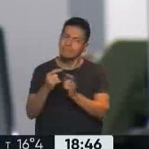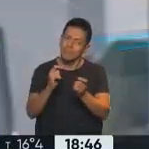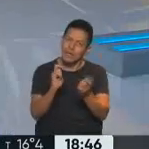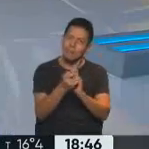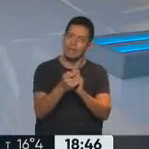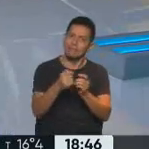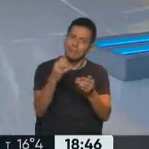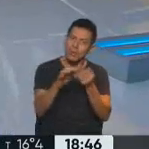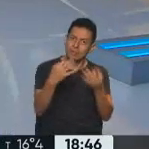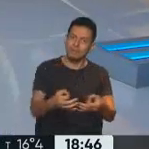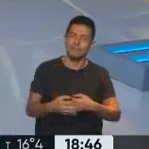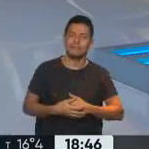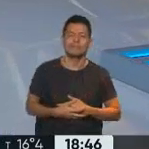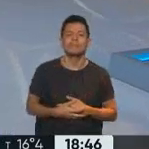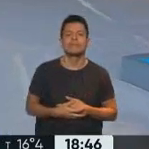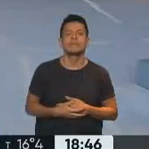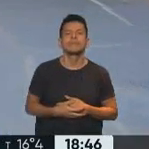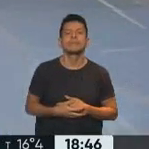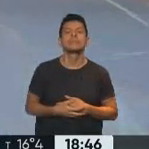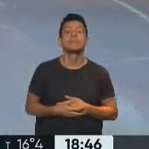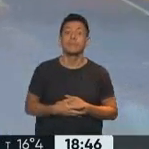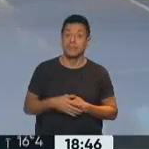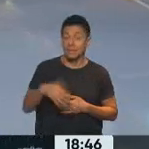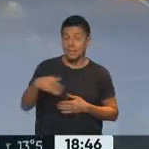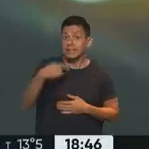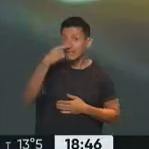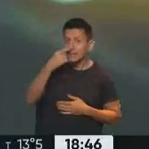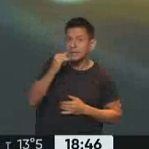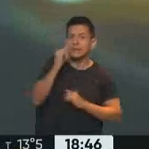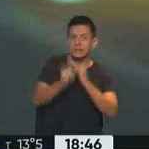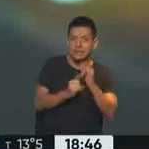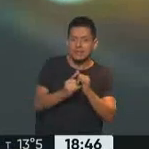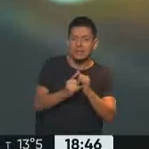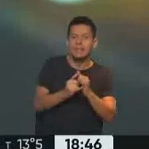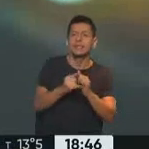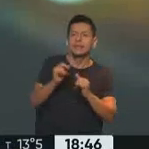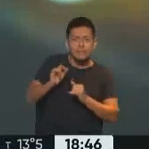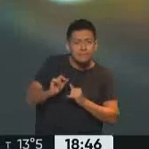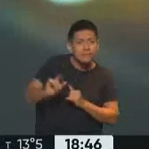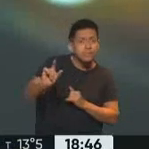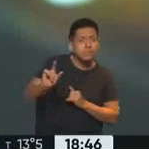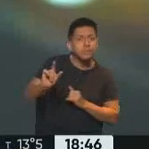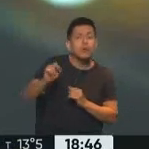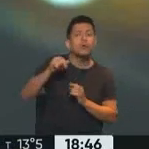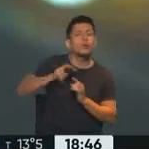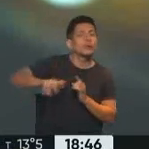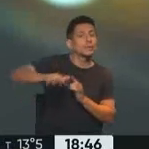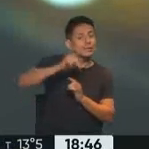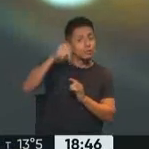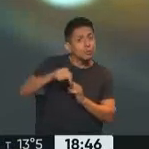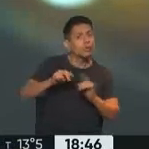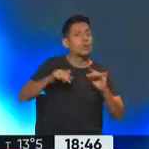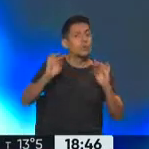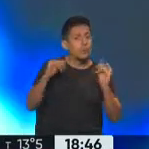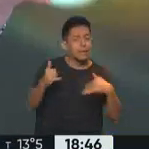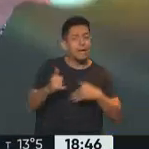fácil. Bueno, Horacio, es interesante también remarcar que estos incrementos se dan en un contexto muy complicado, que es, por